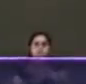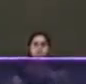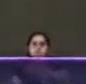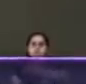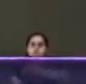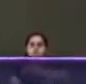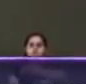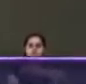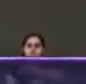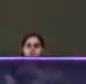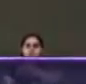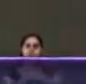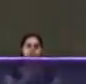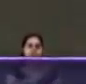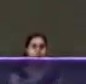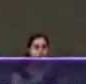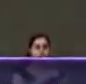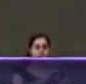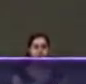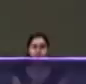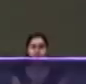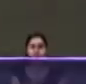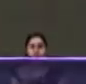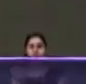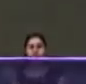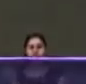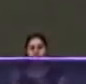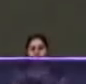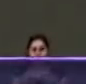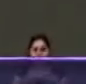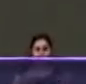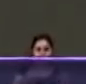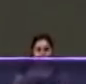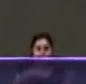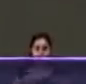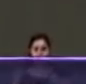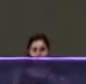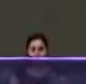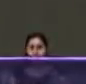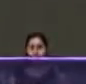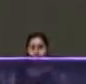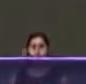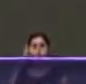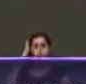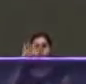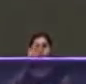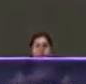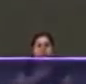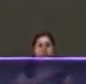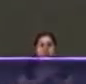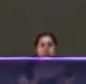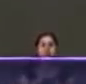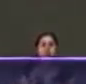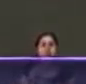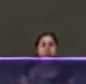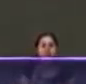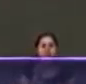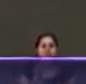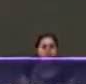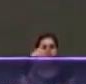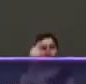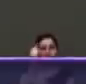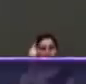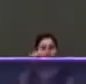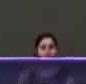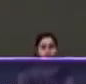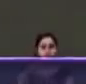de generación de San Juan 5 y 6 estará generando energía con gas, reduciendo el costo